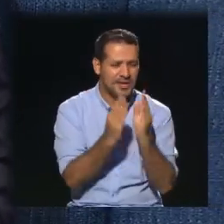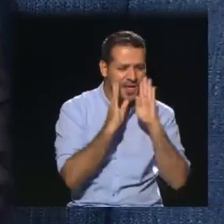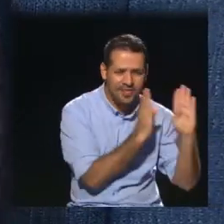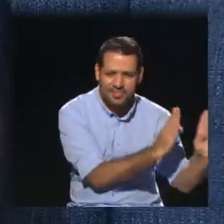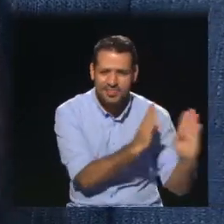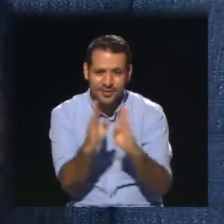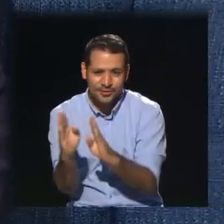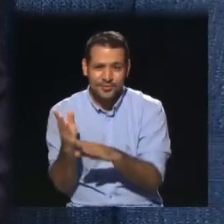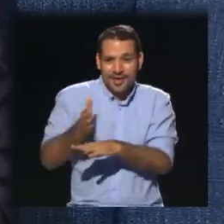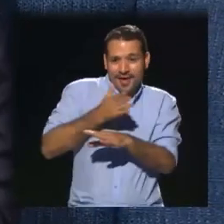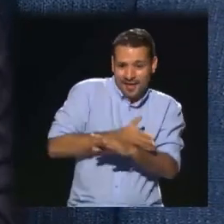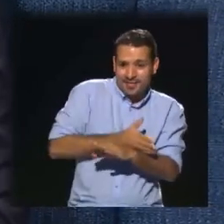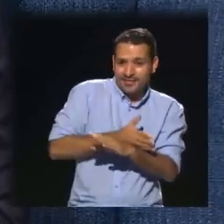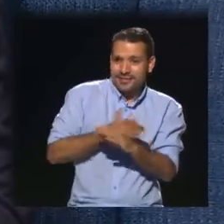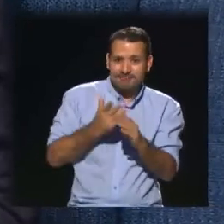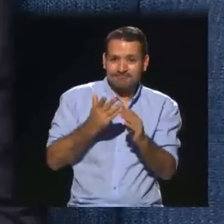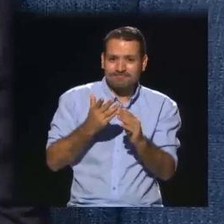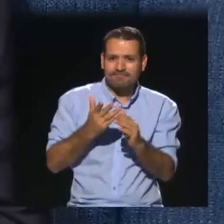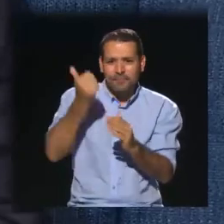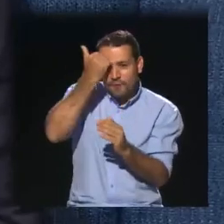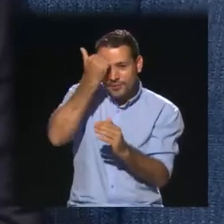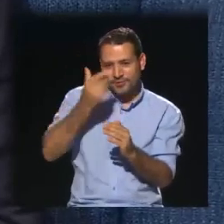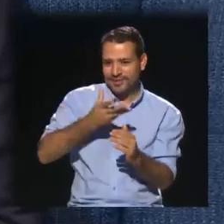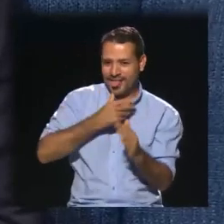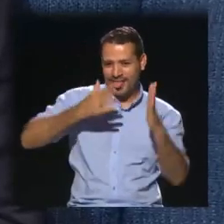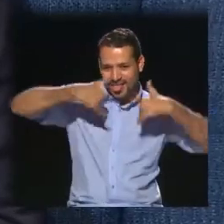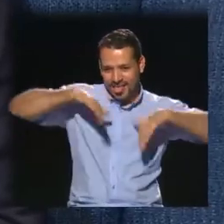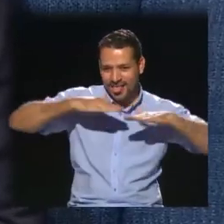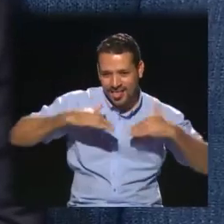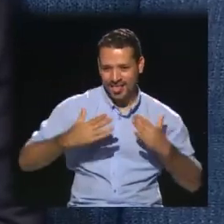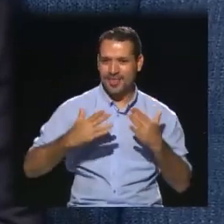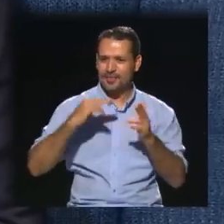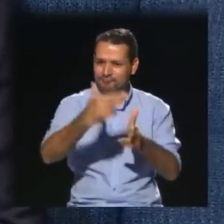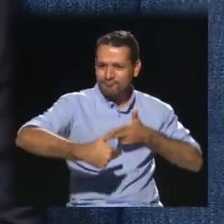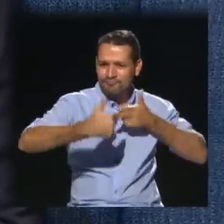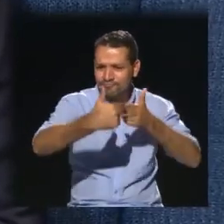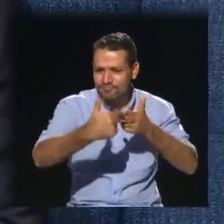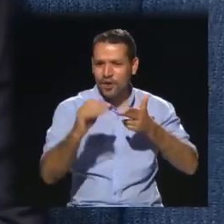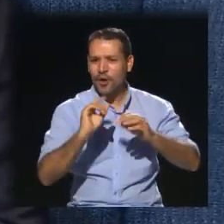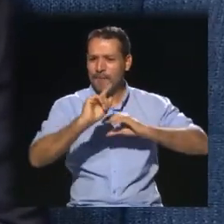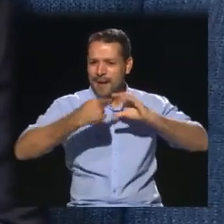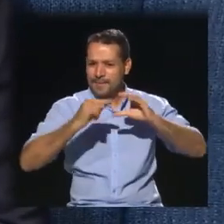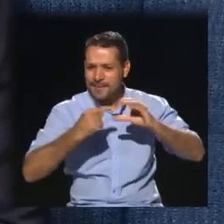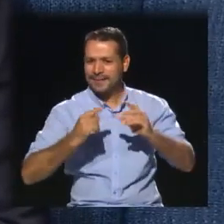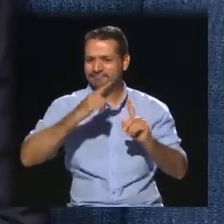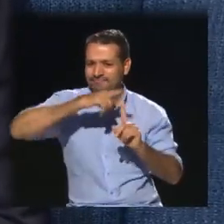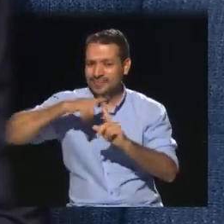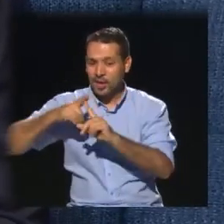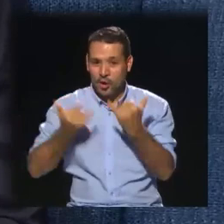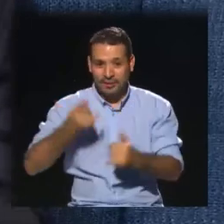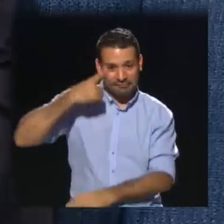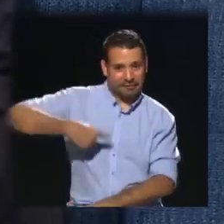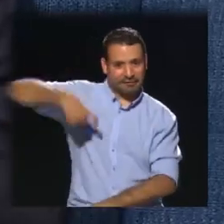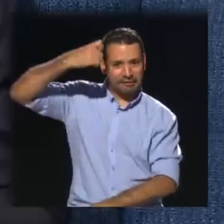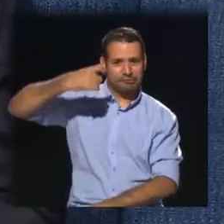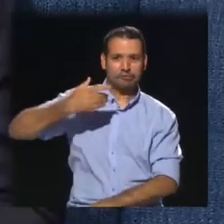rigurosa, que de pronto se vive dentro de la escuela. Eso representa un gran reto, cierto, y también muchas dificultades para